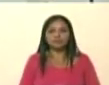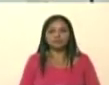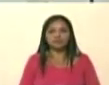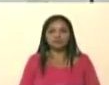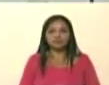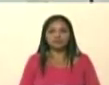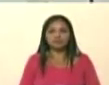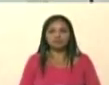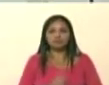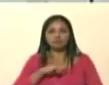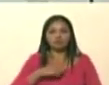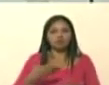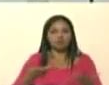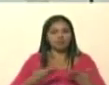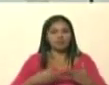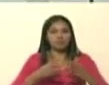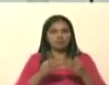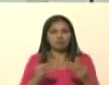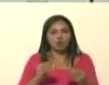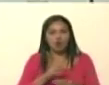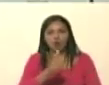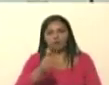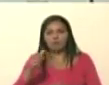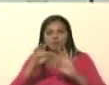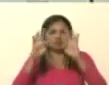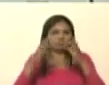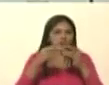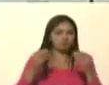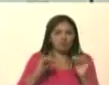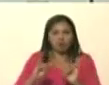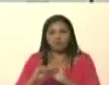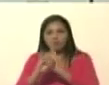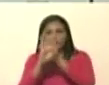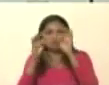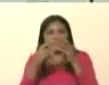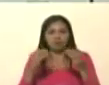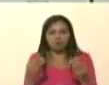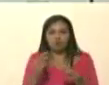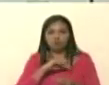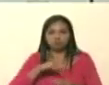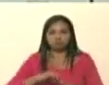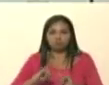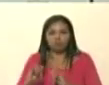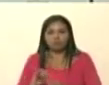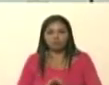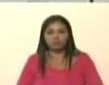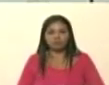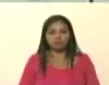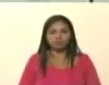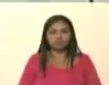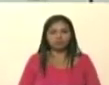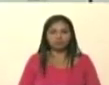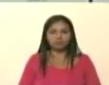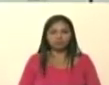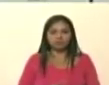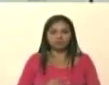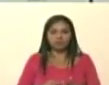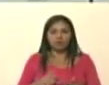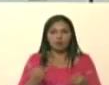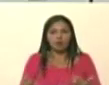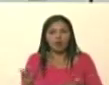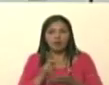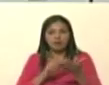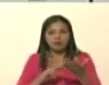yo regalo siempre la de polanco al cantan en inglés y en español a todos los visitantes y ahora estoy leyendo la